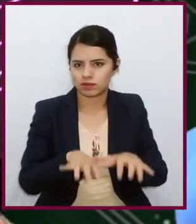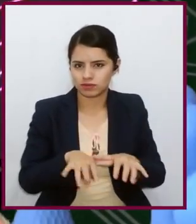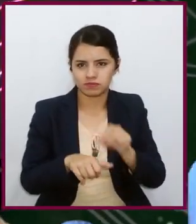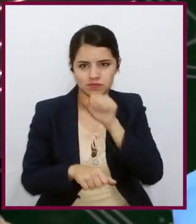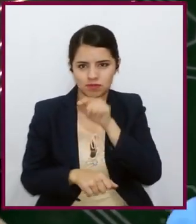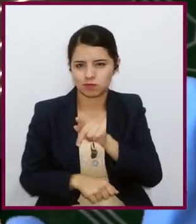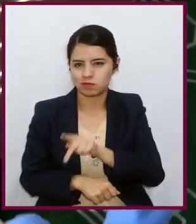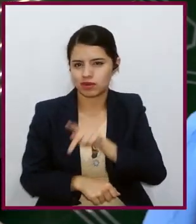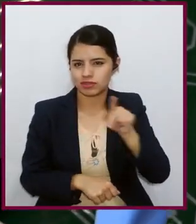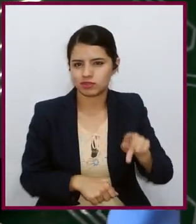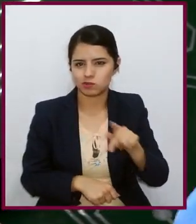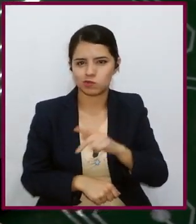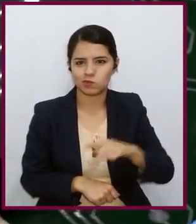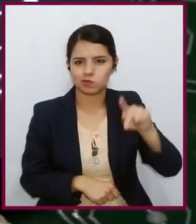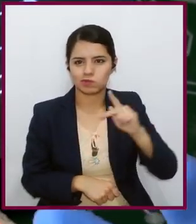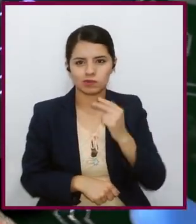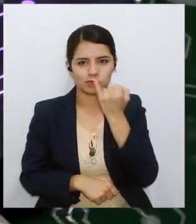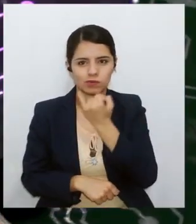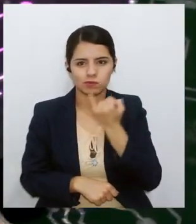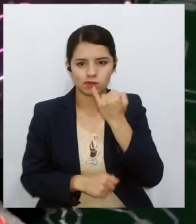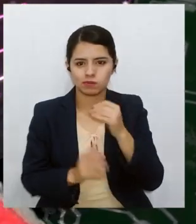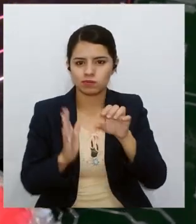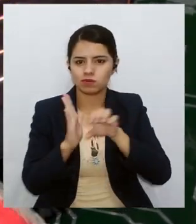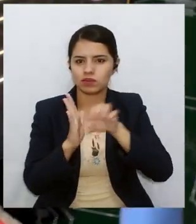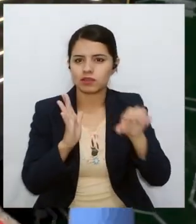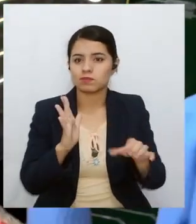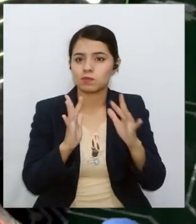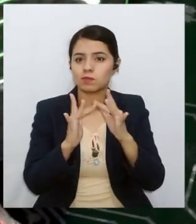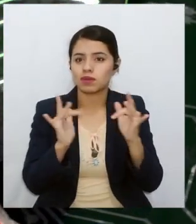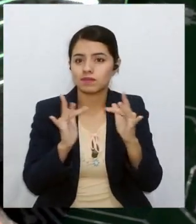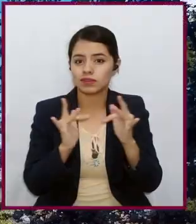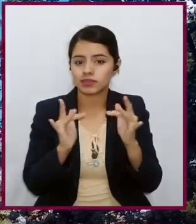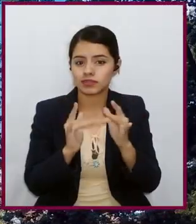grafía, grafein, escribir,